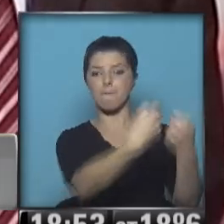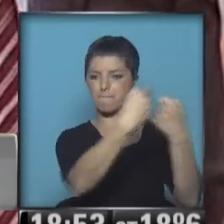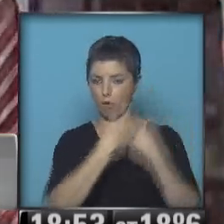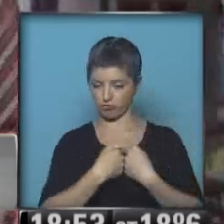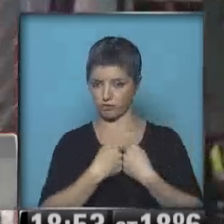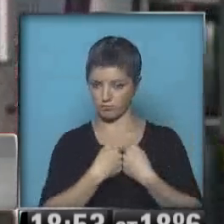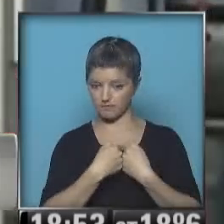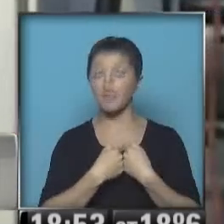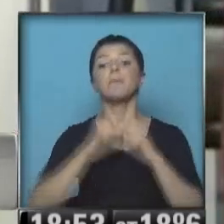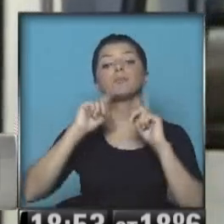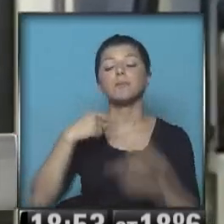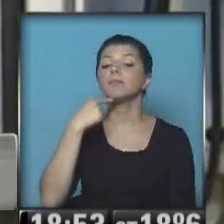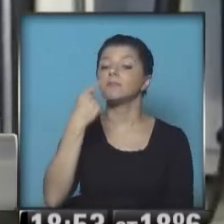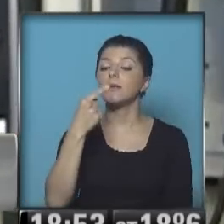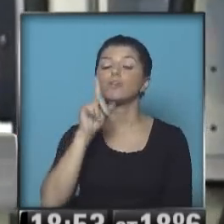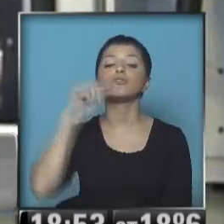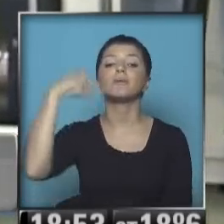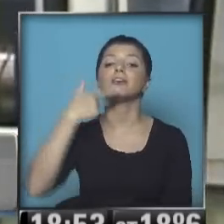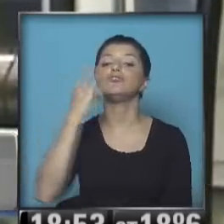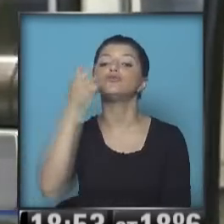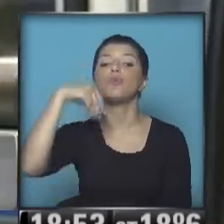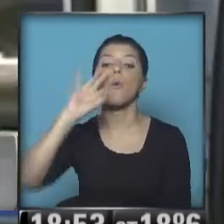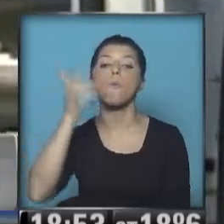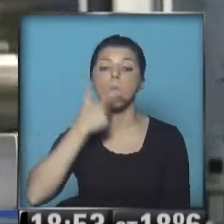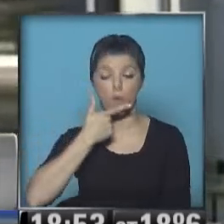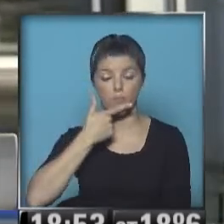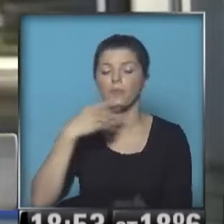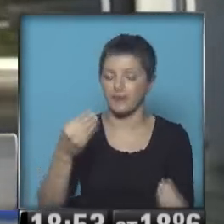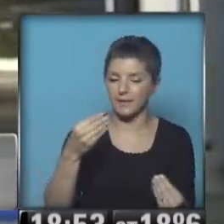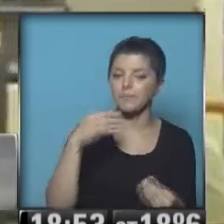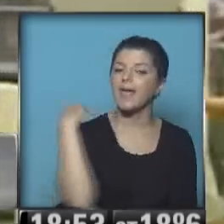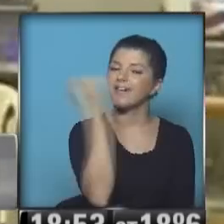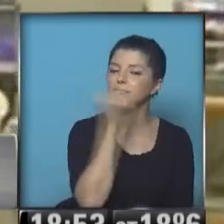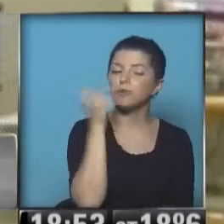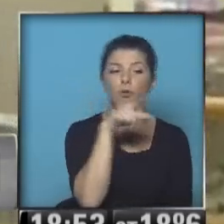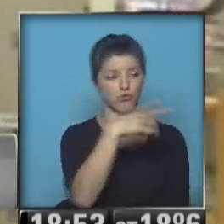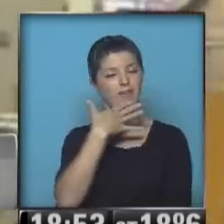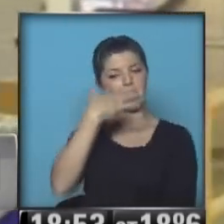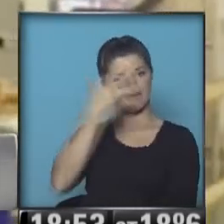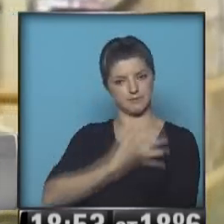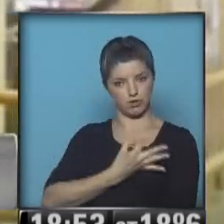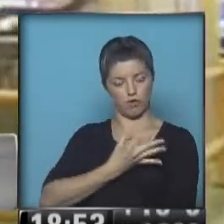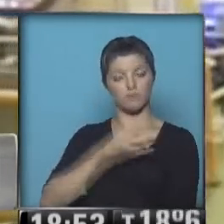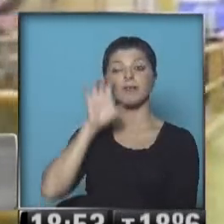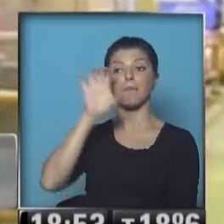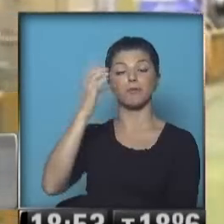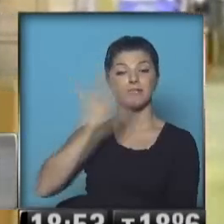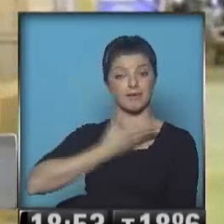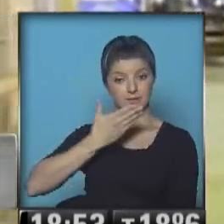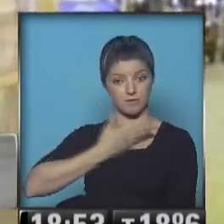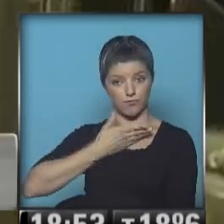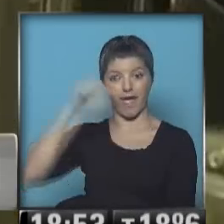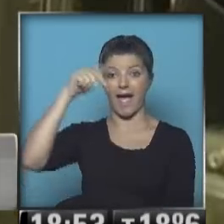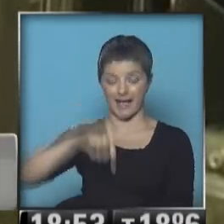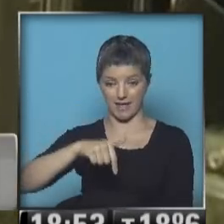hablábamos recién a los insumos, señora presidenta. Es muy importante lo que se ha logrado a través de su decisión, que en la provincia de Santa Fe no ha aumentado